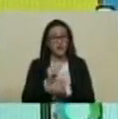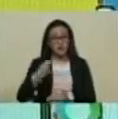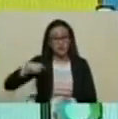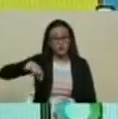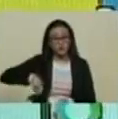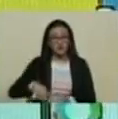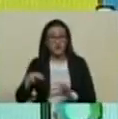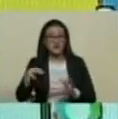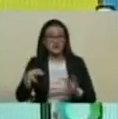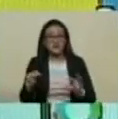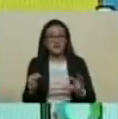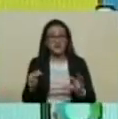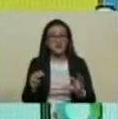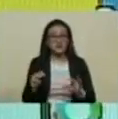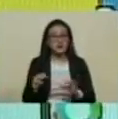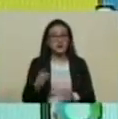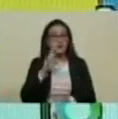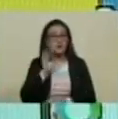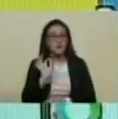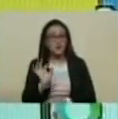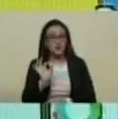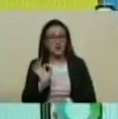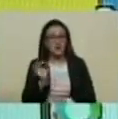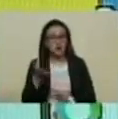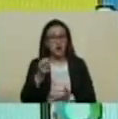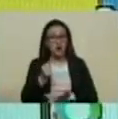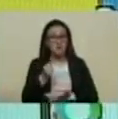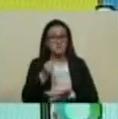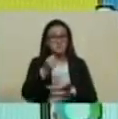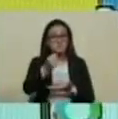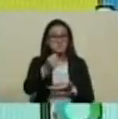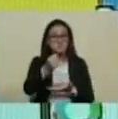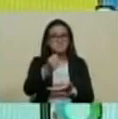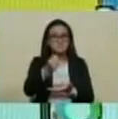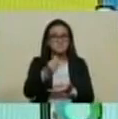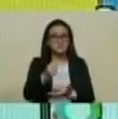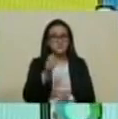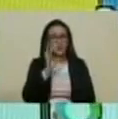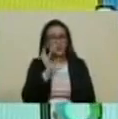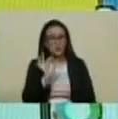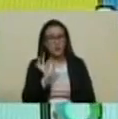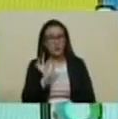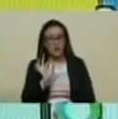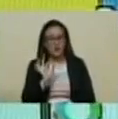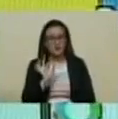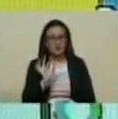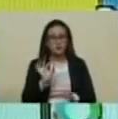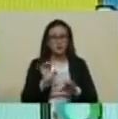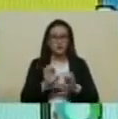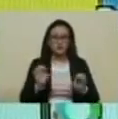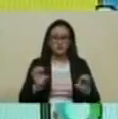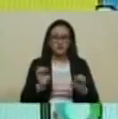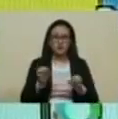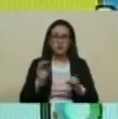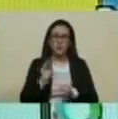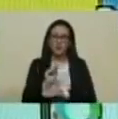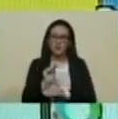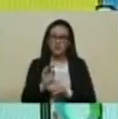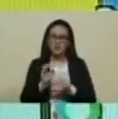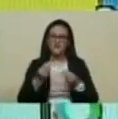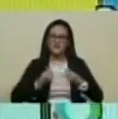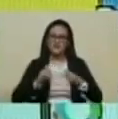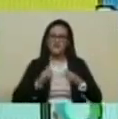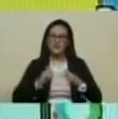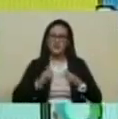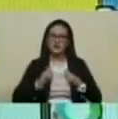cuidando el cestatique, cuidando los CLAP, cuidando la educación pública, cuidando la vivienda,